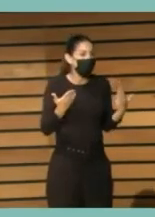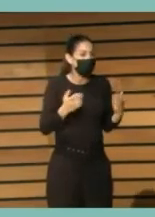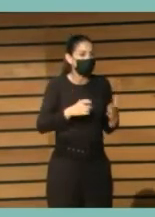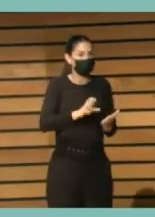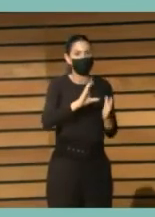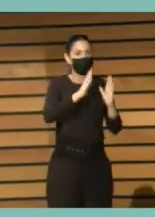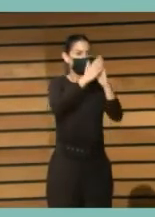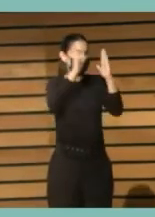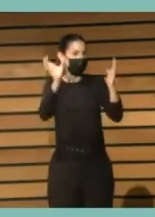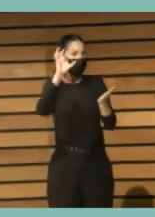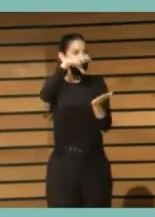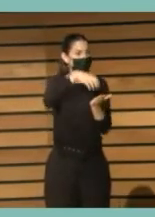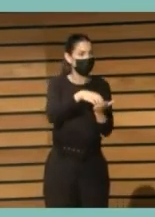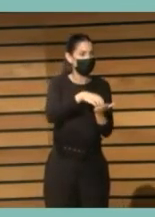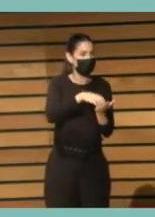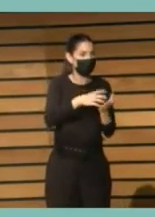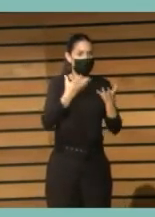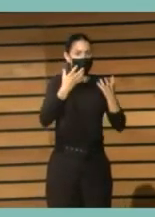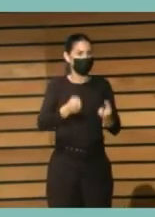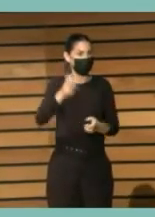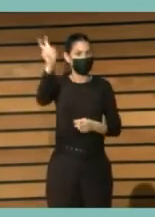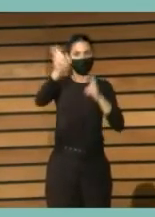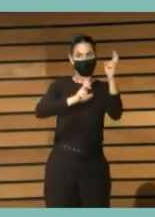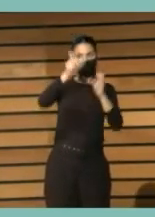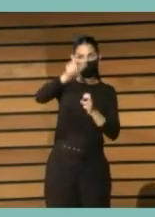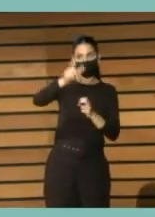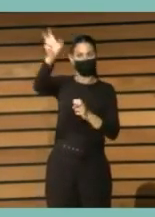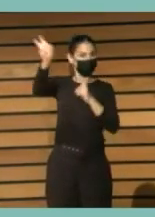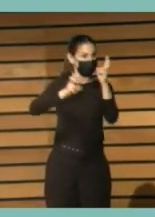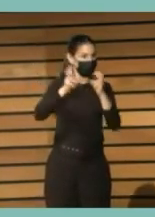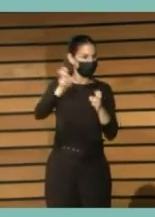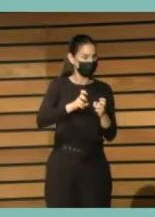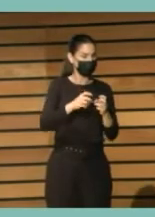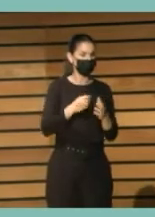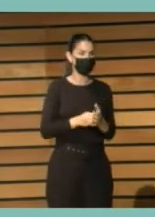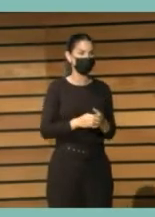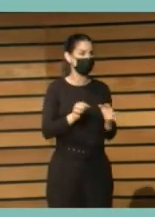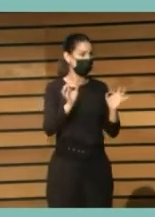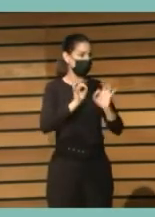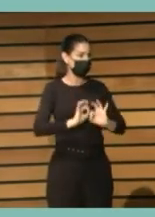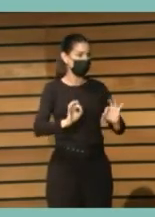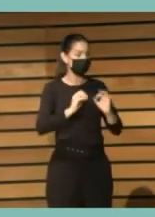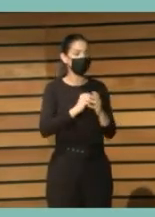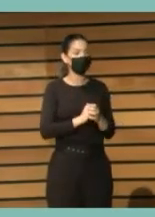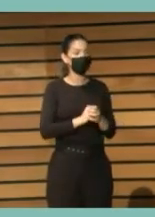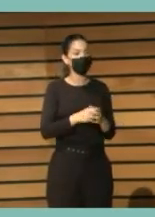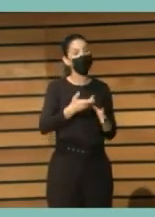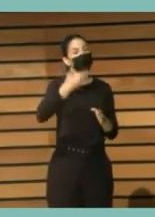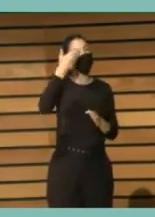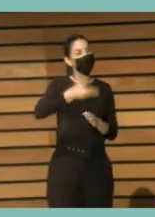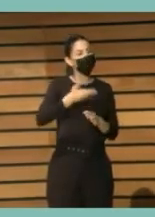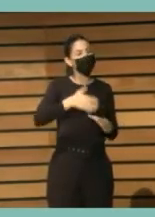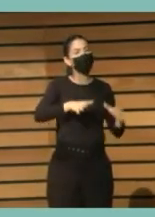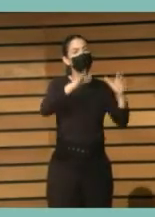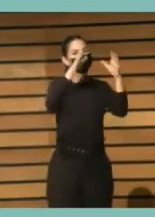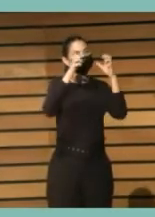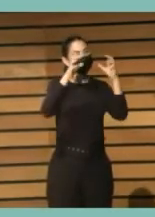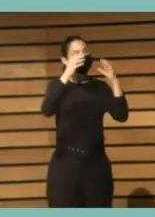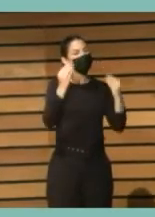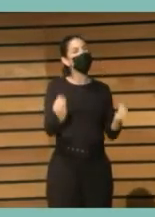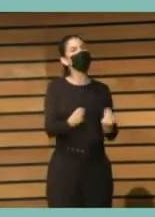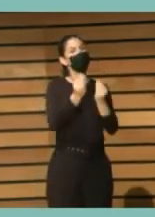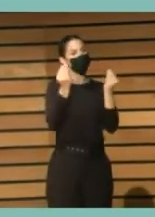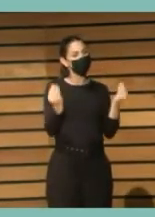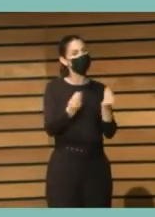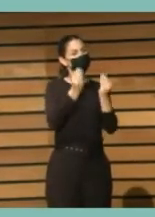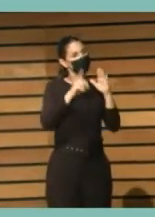cambiar todo. Normalmente no cambian nada, lo mejoran. Aprender a mejorar, porque piensan que es muy difícil hacer una